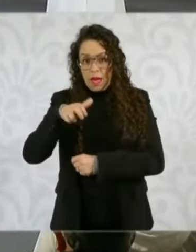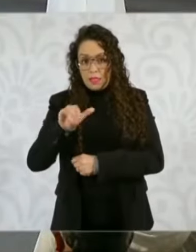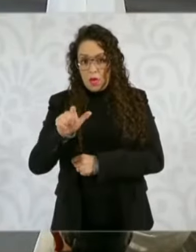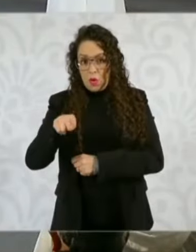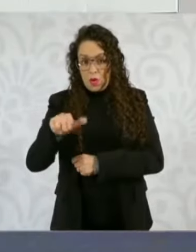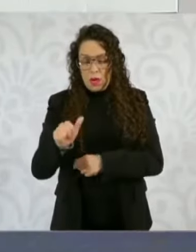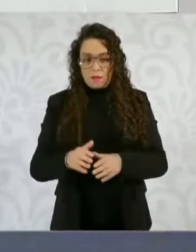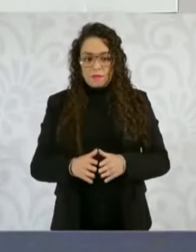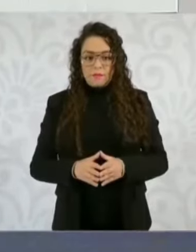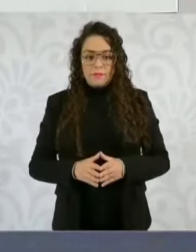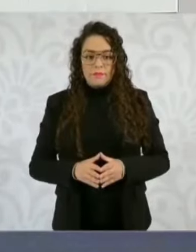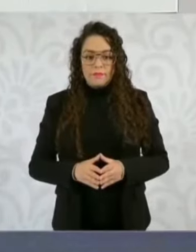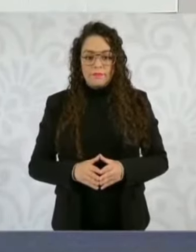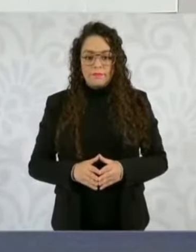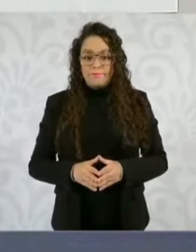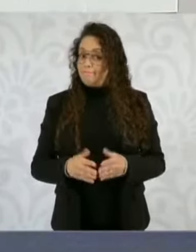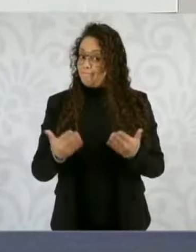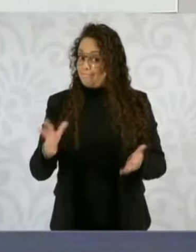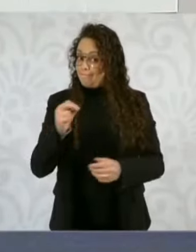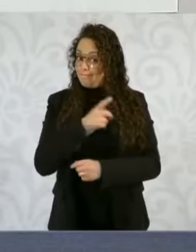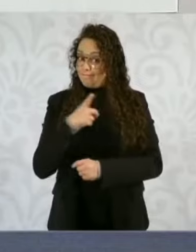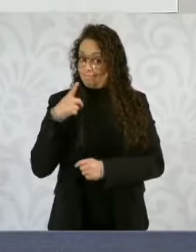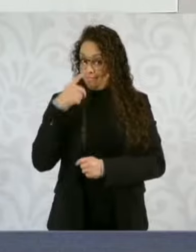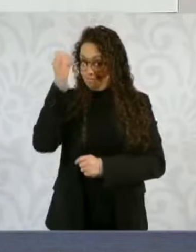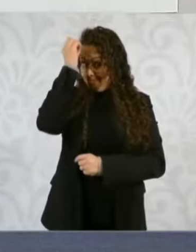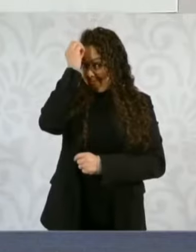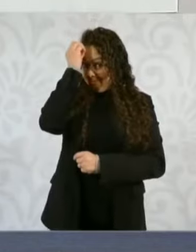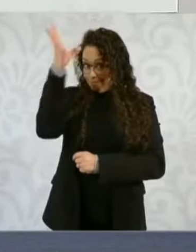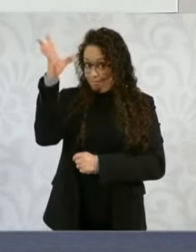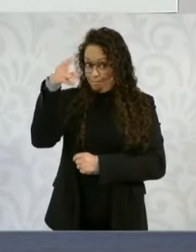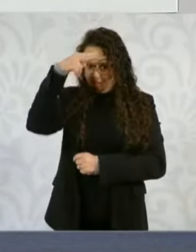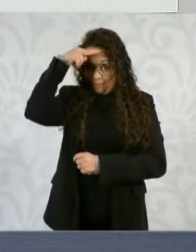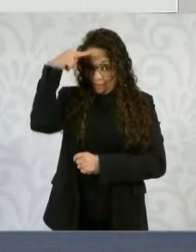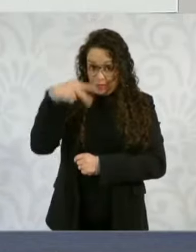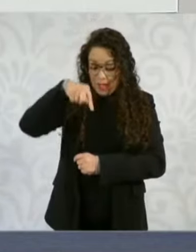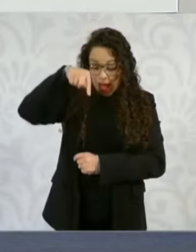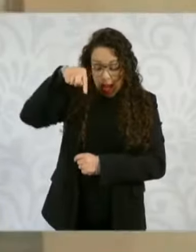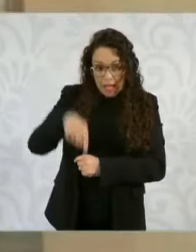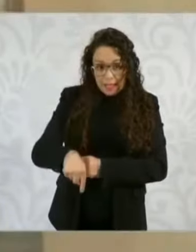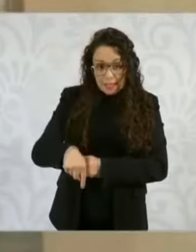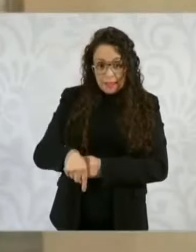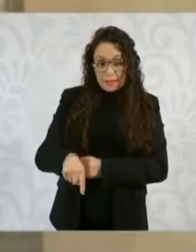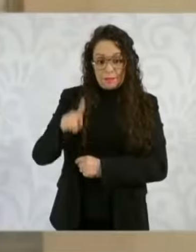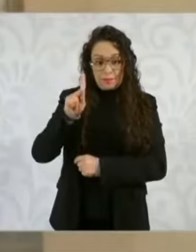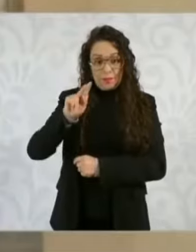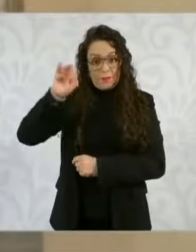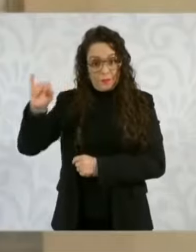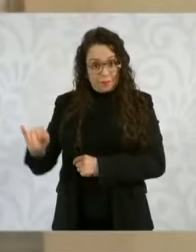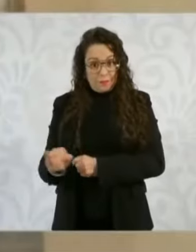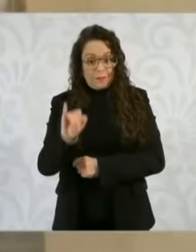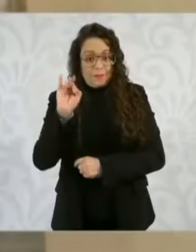No se nos olvide que aquí en México el Poder Judicial